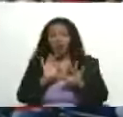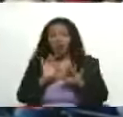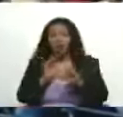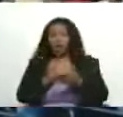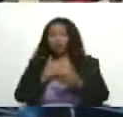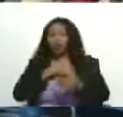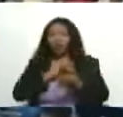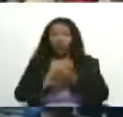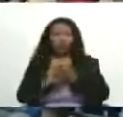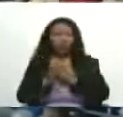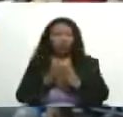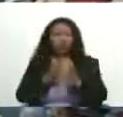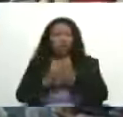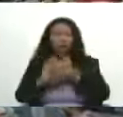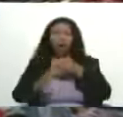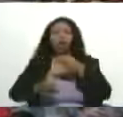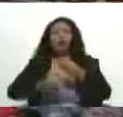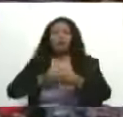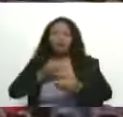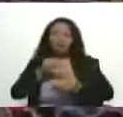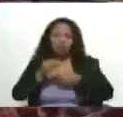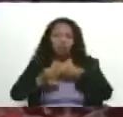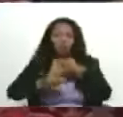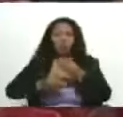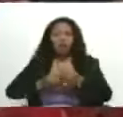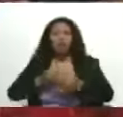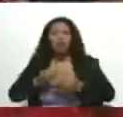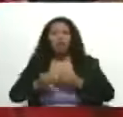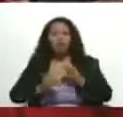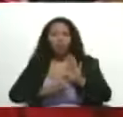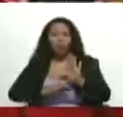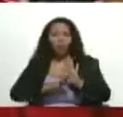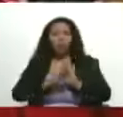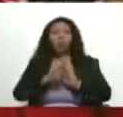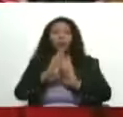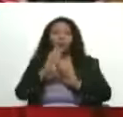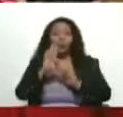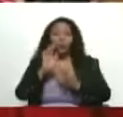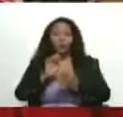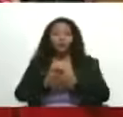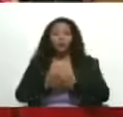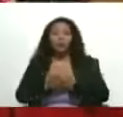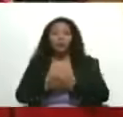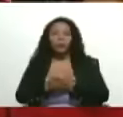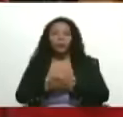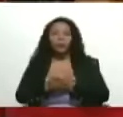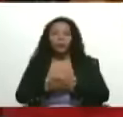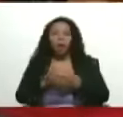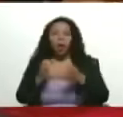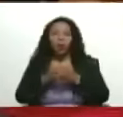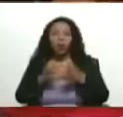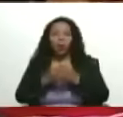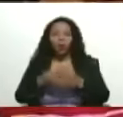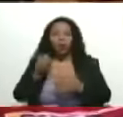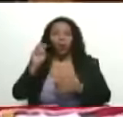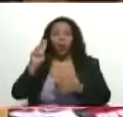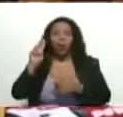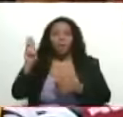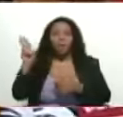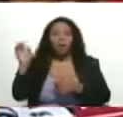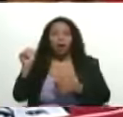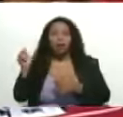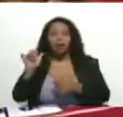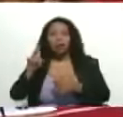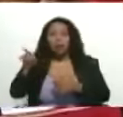hicimos un ejercicio y surgió una cosa, un organismo que llamamos las CUPAS, con muchos errores. Ya esas